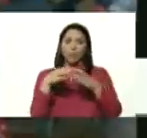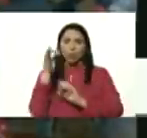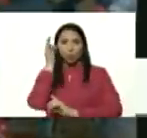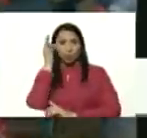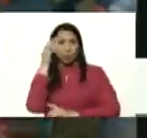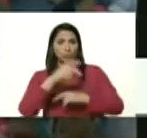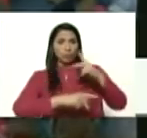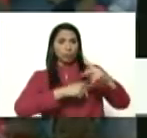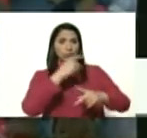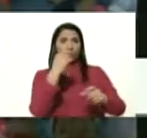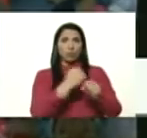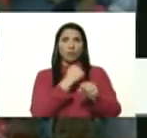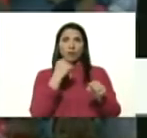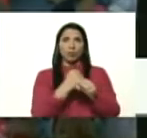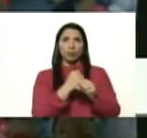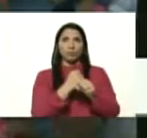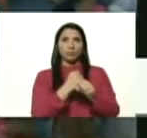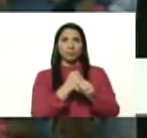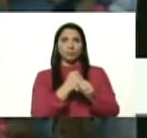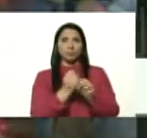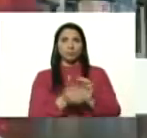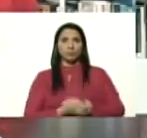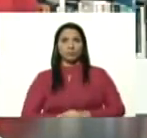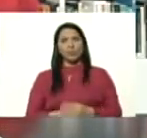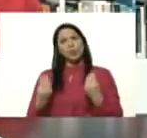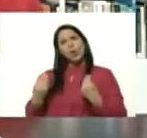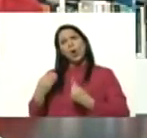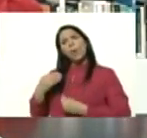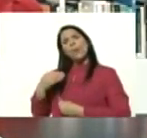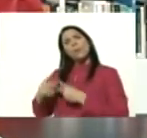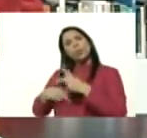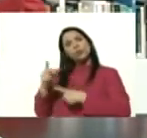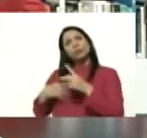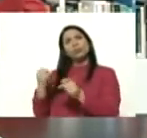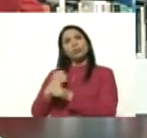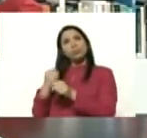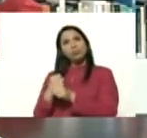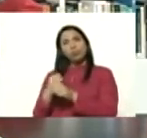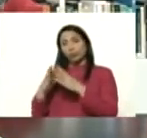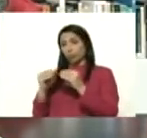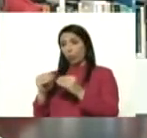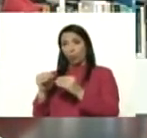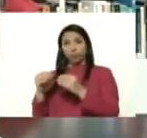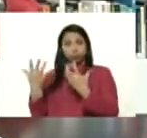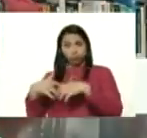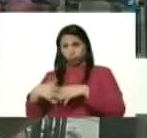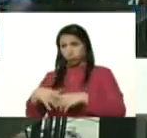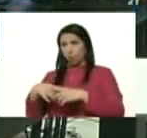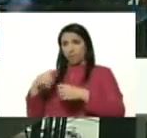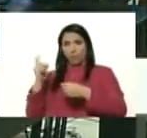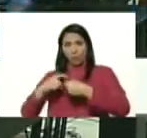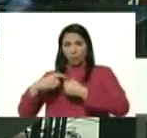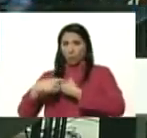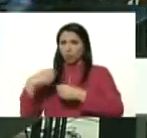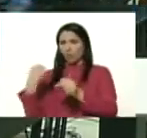está la producción? ¿Cómo está el proceso productivo? ¿Están todas las empresas trabajando,